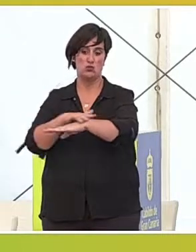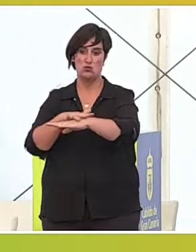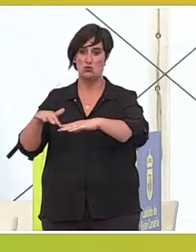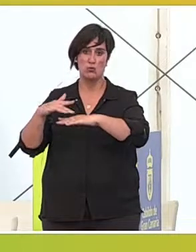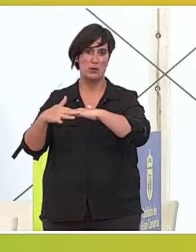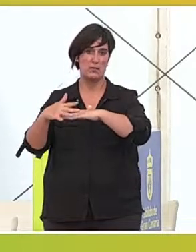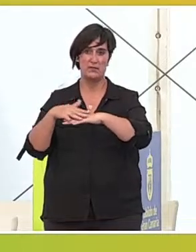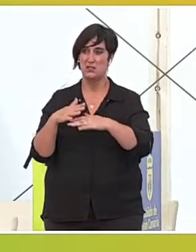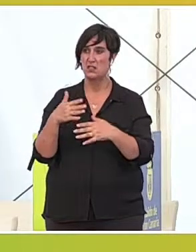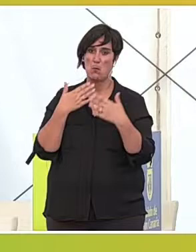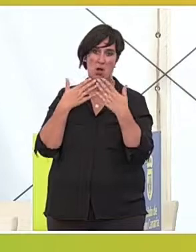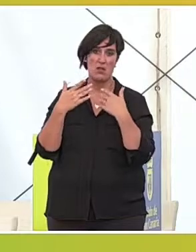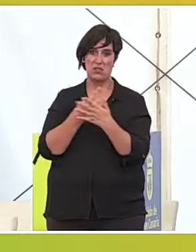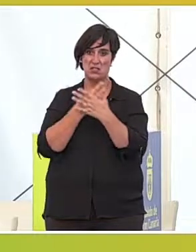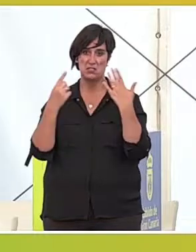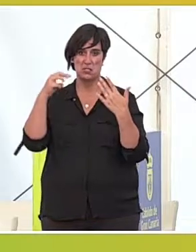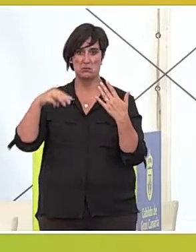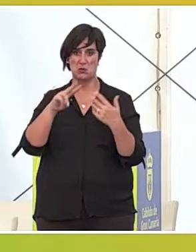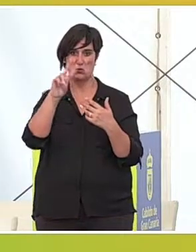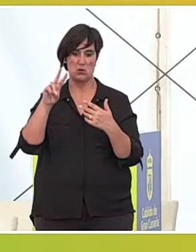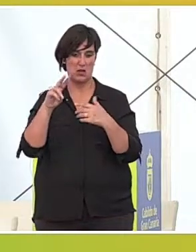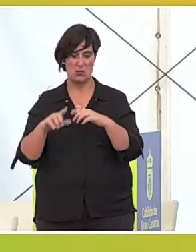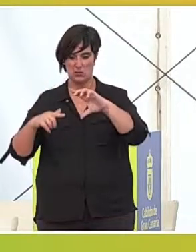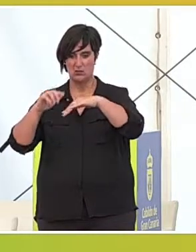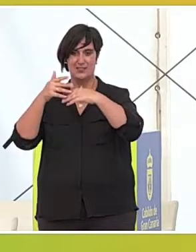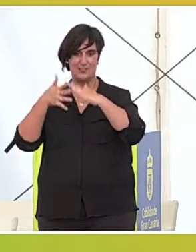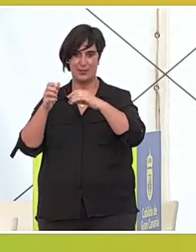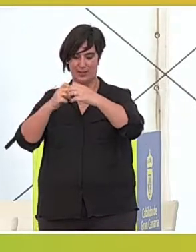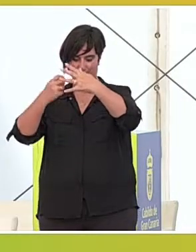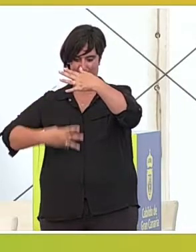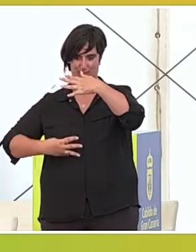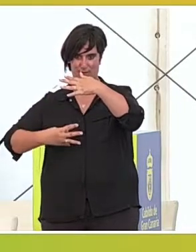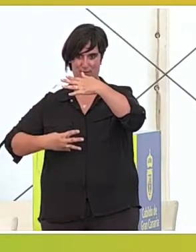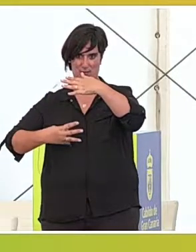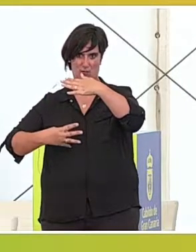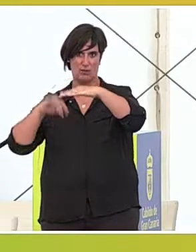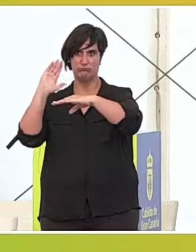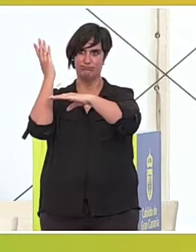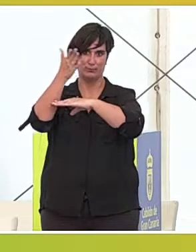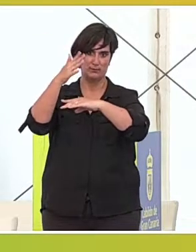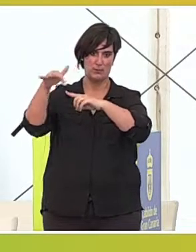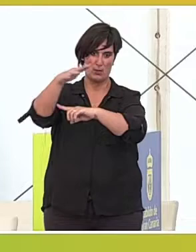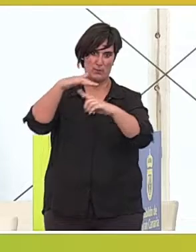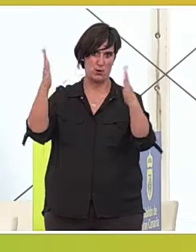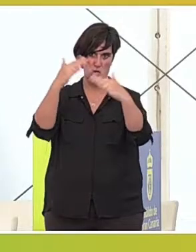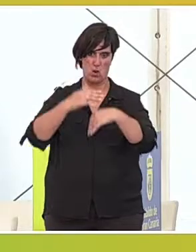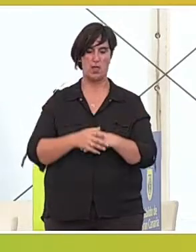pues estamos hablando de 16 metros cuadrados, tiene muy poco impacto.